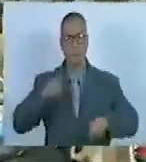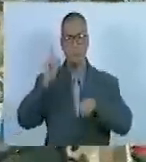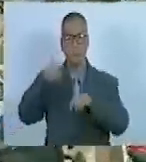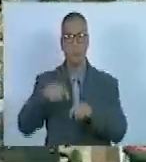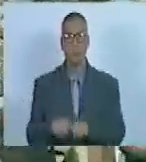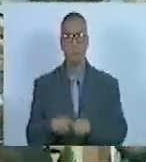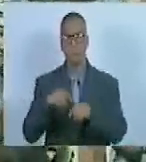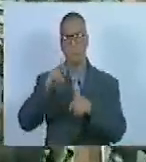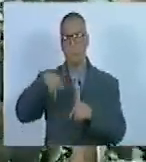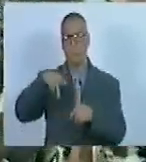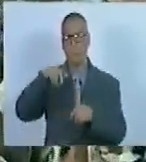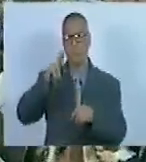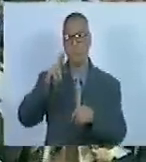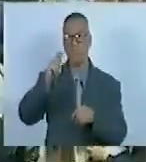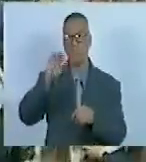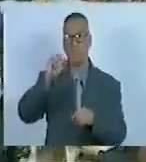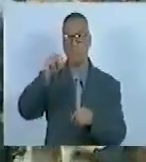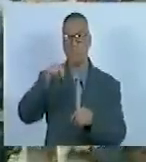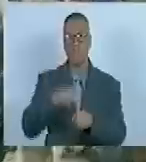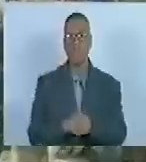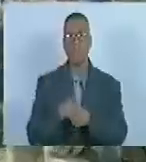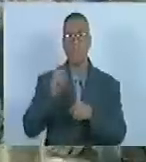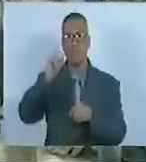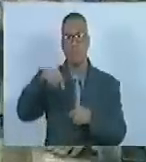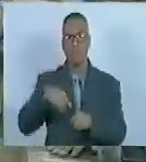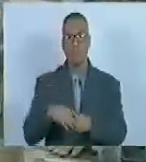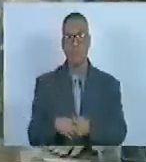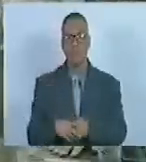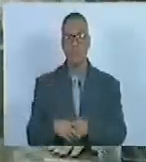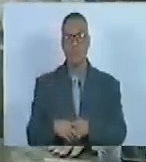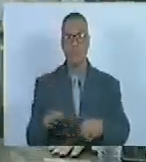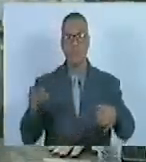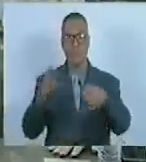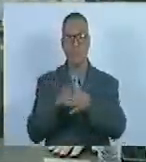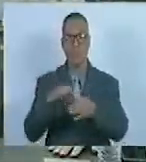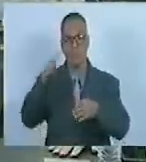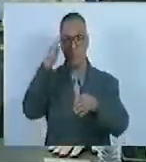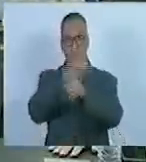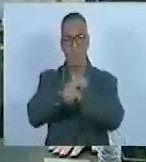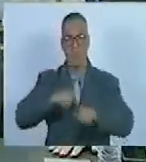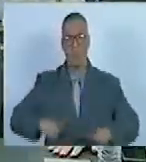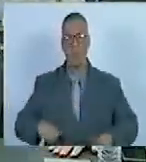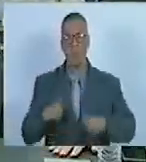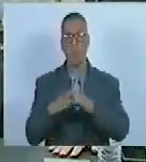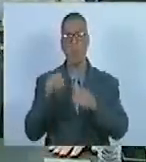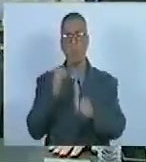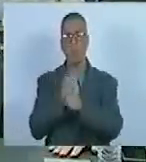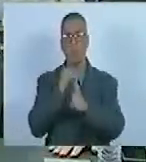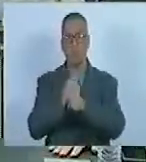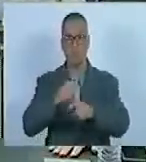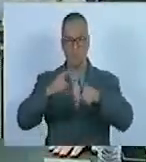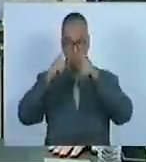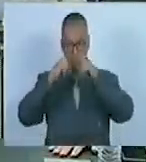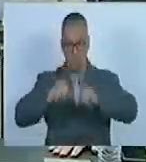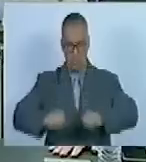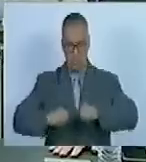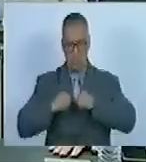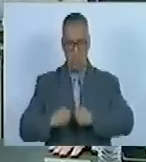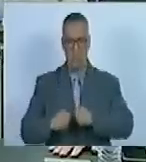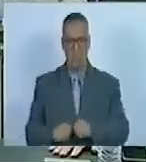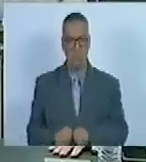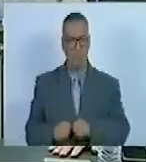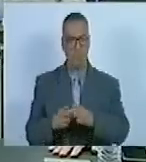de Vladimir Putin, perdón, así como también la unidad de la Fuerza Armada y su actuación determinante